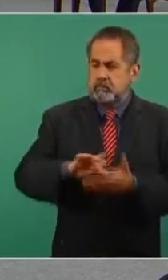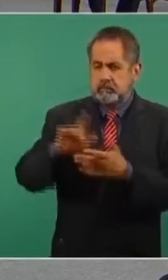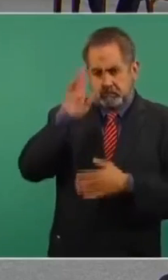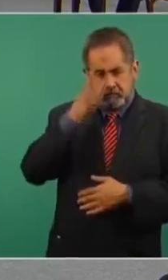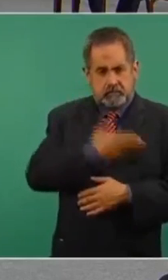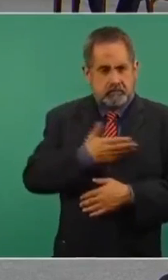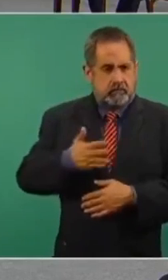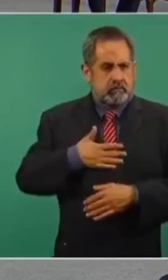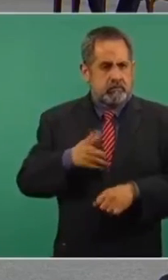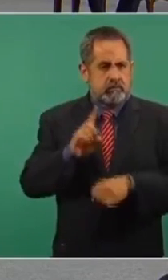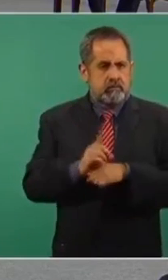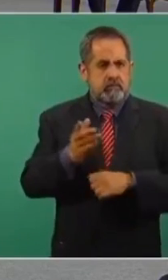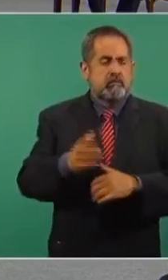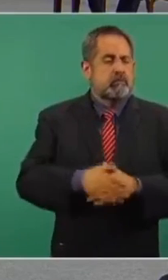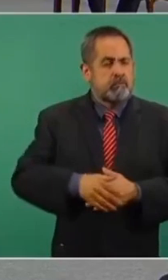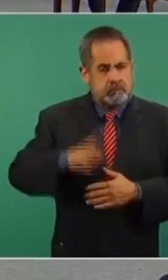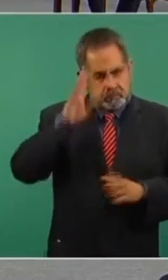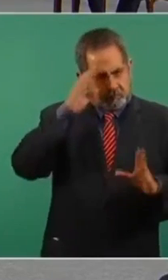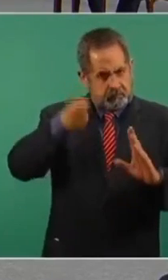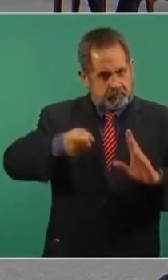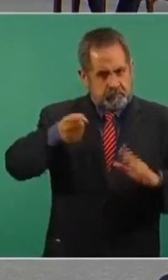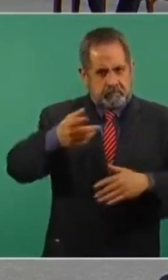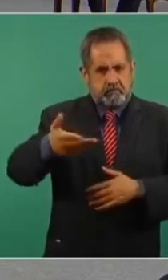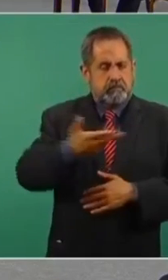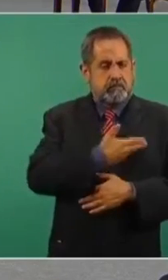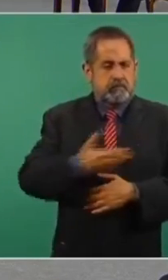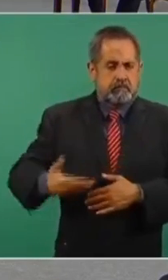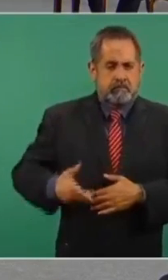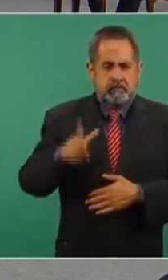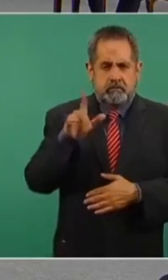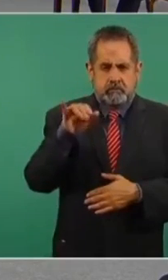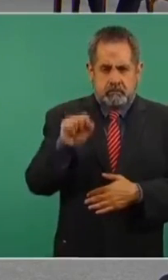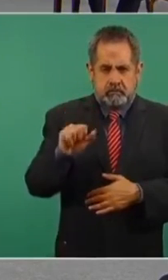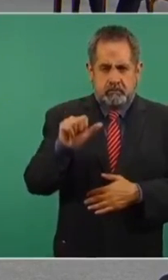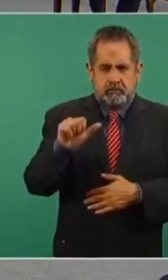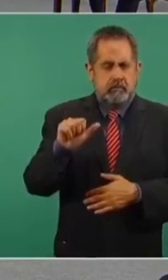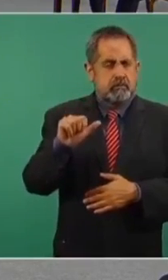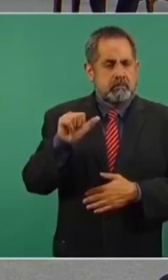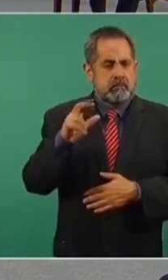Buen día tenga usted. Saludo al presidente Luis Alberto Arce.